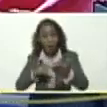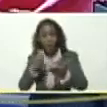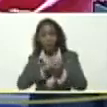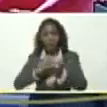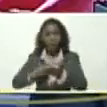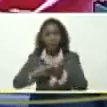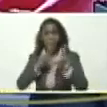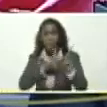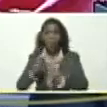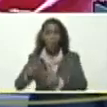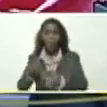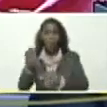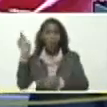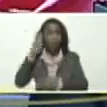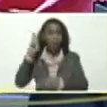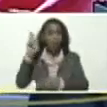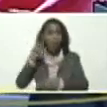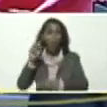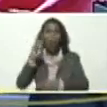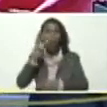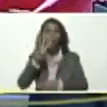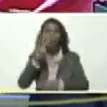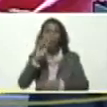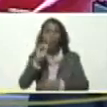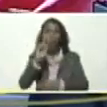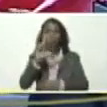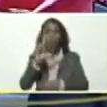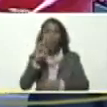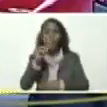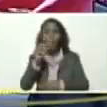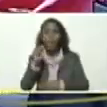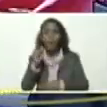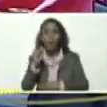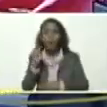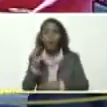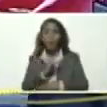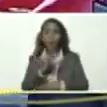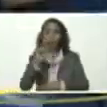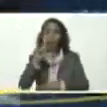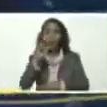recibe Walmar Uzcategui, Liliana Molina y Carola Martínez.